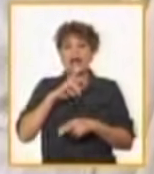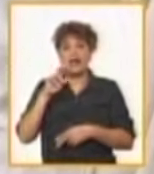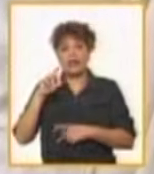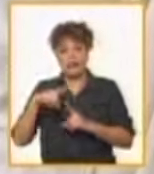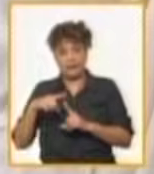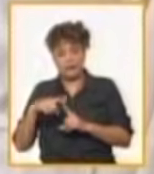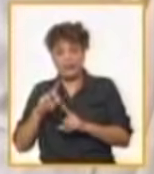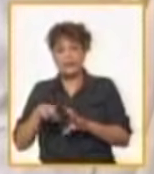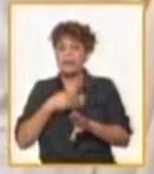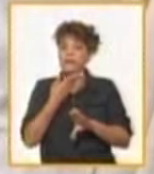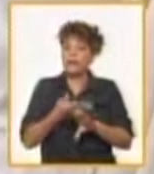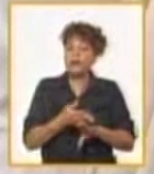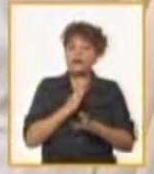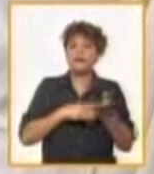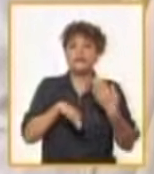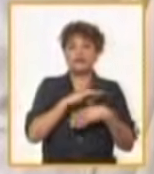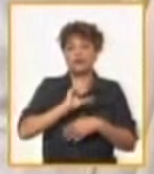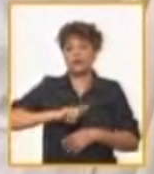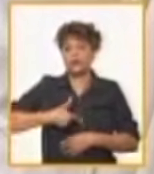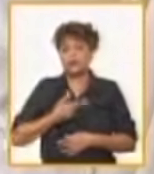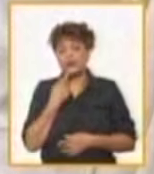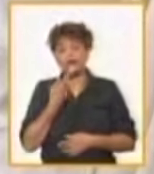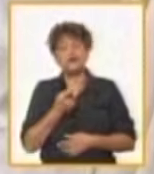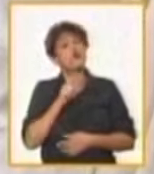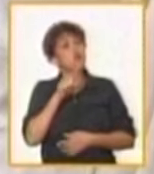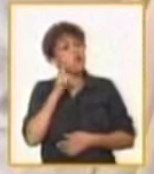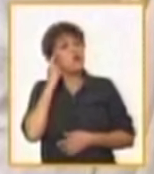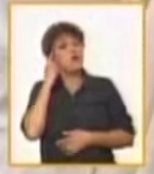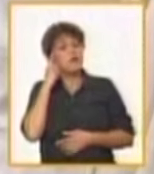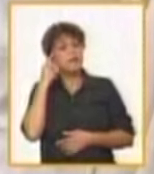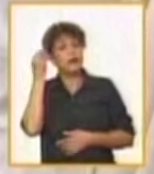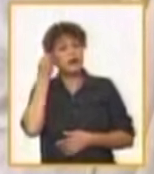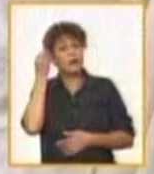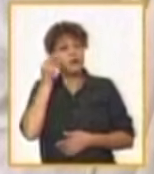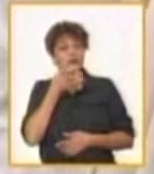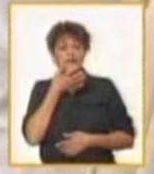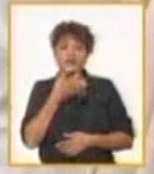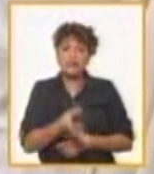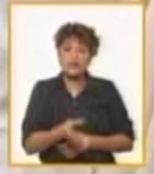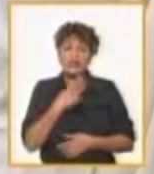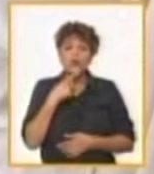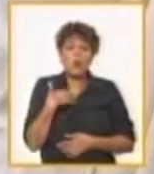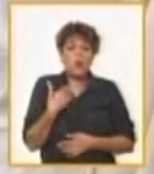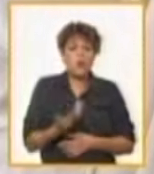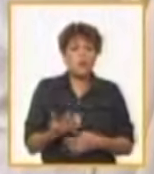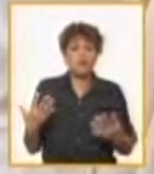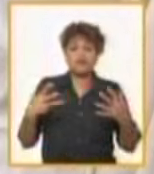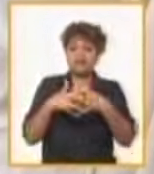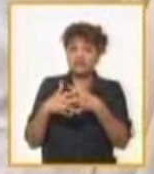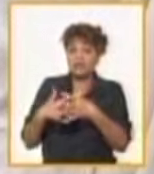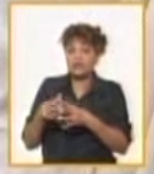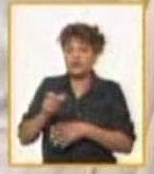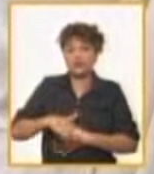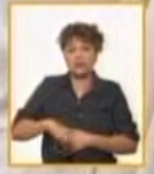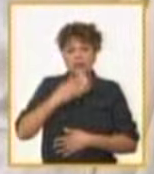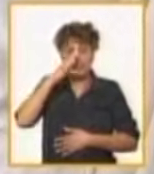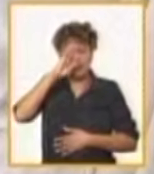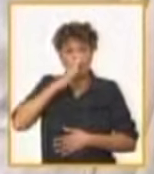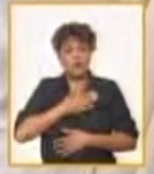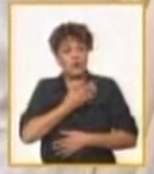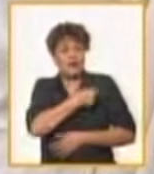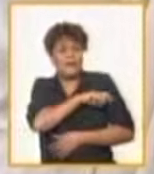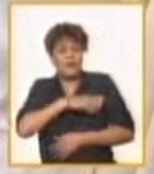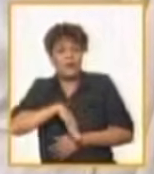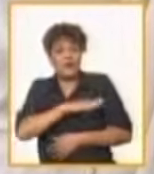ministro de Cultura. Como Fidel siempre emparentó una y otra aspiración de la sociedad cubana y del pueblo en esa mirada